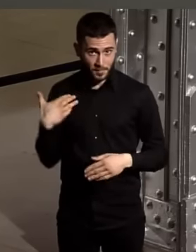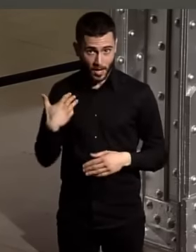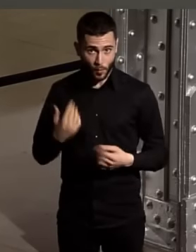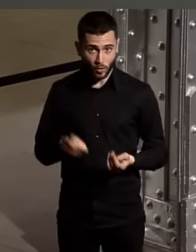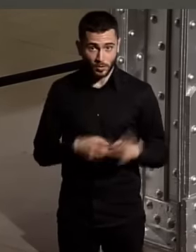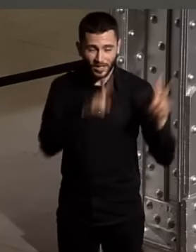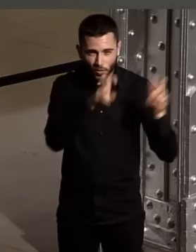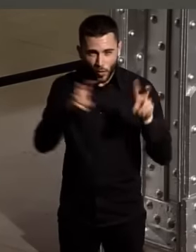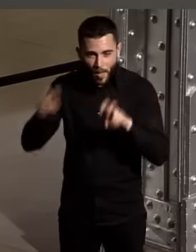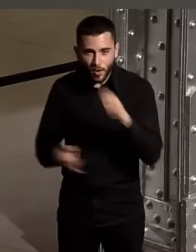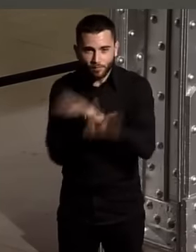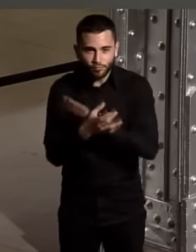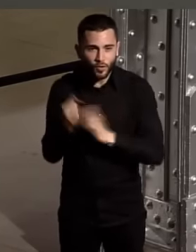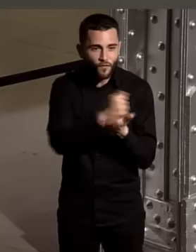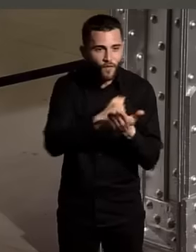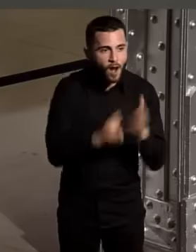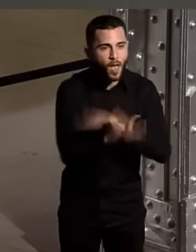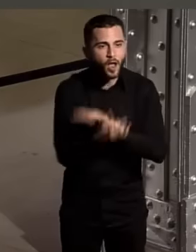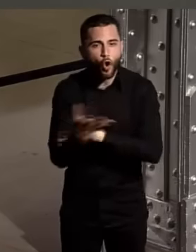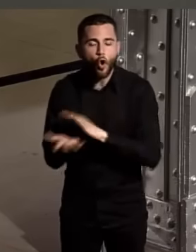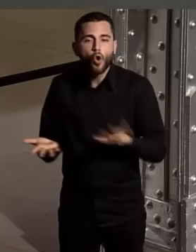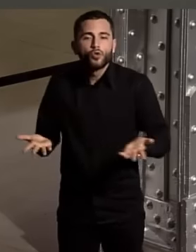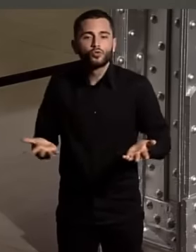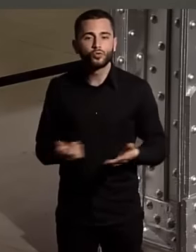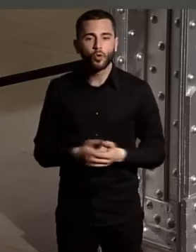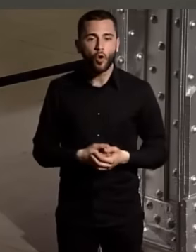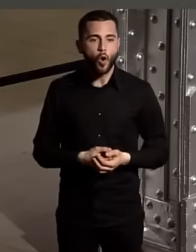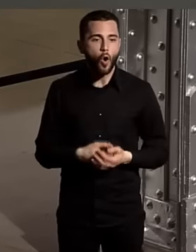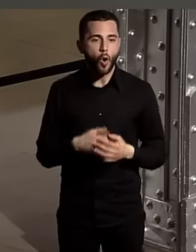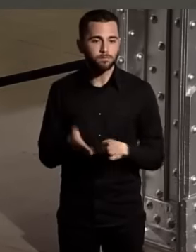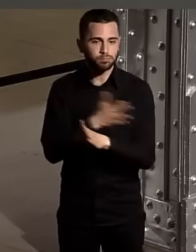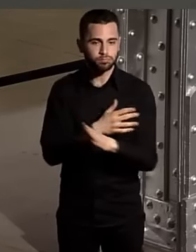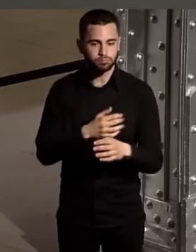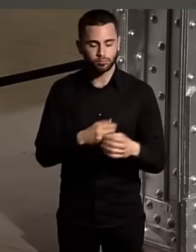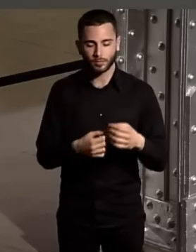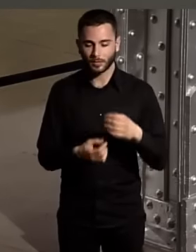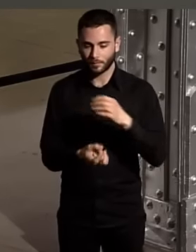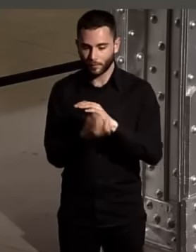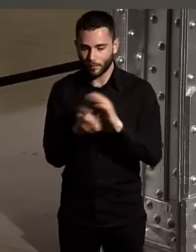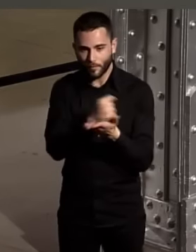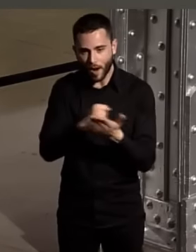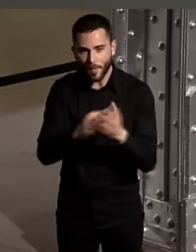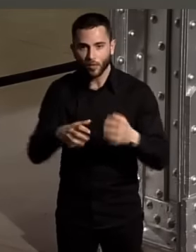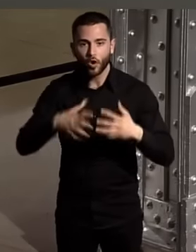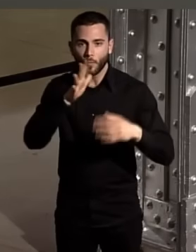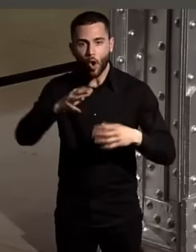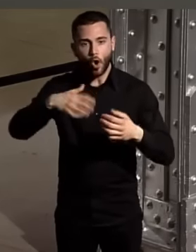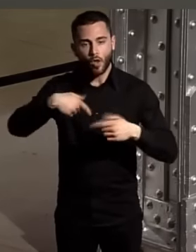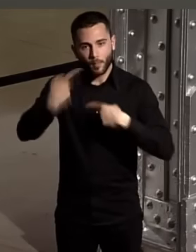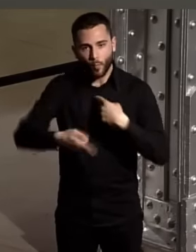innovaciones fármacos o o primeros protofi los